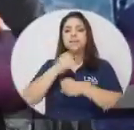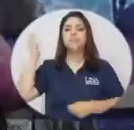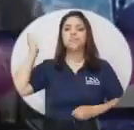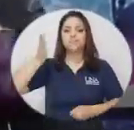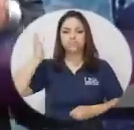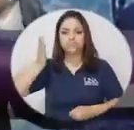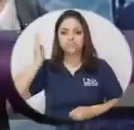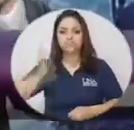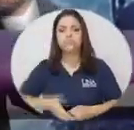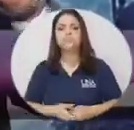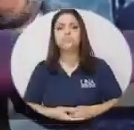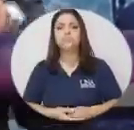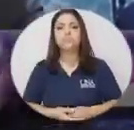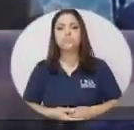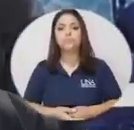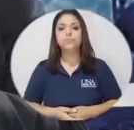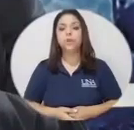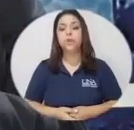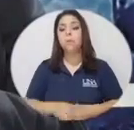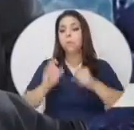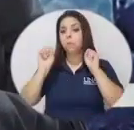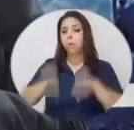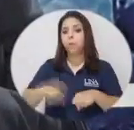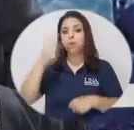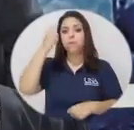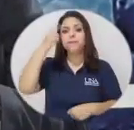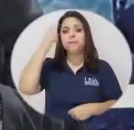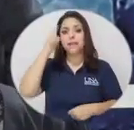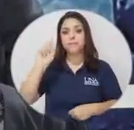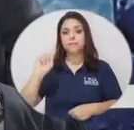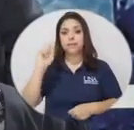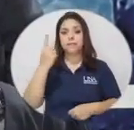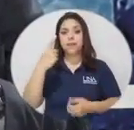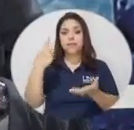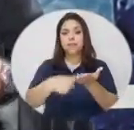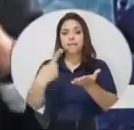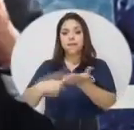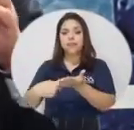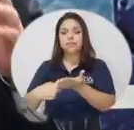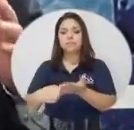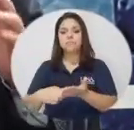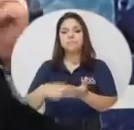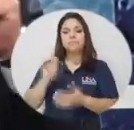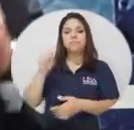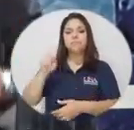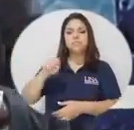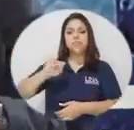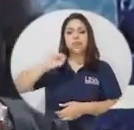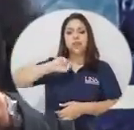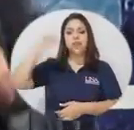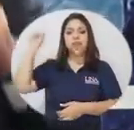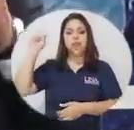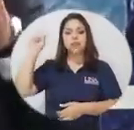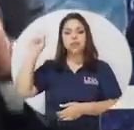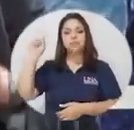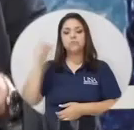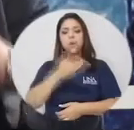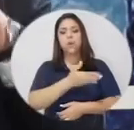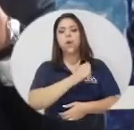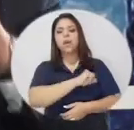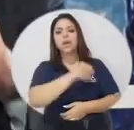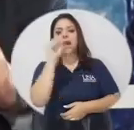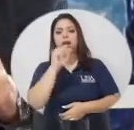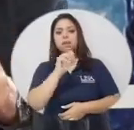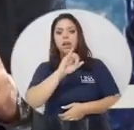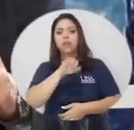Uno podría, el primer debate, podría decir, sí ganó el Biden,